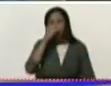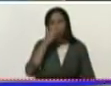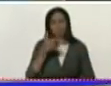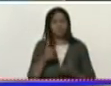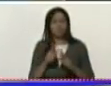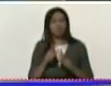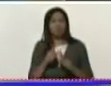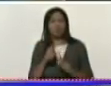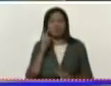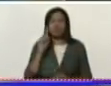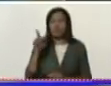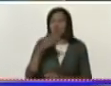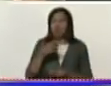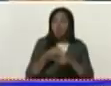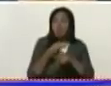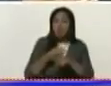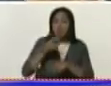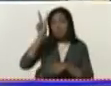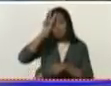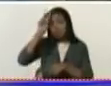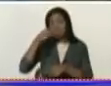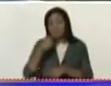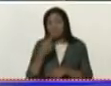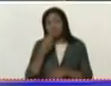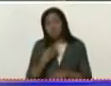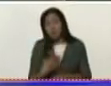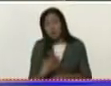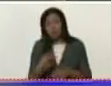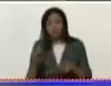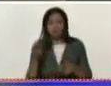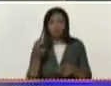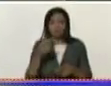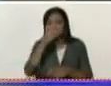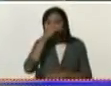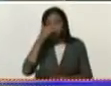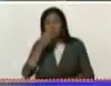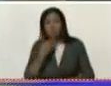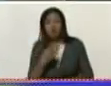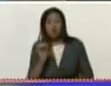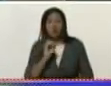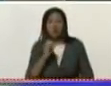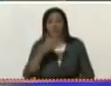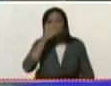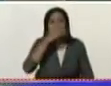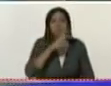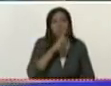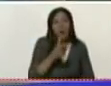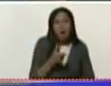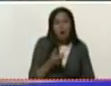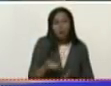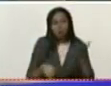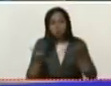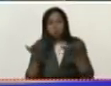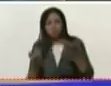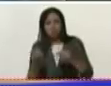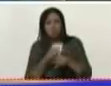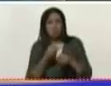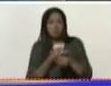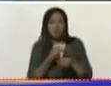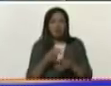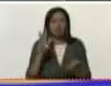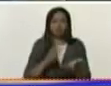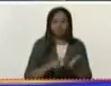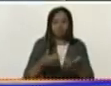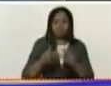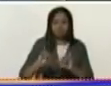a menos que el gobierno de Perú crea que hay terrorismo bueno y terrorismo malo. Y el gobierno de Perú apruebe el terrorismo de